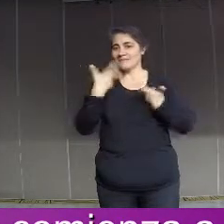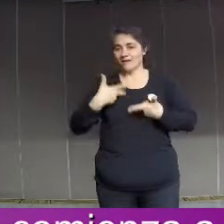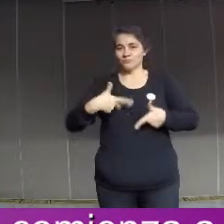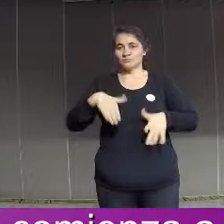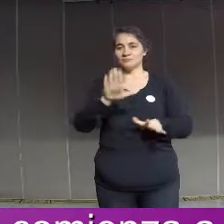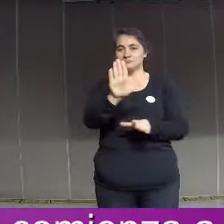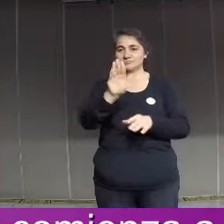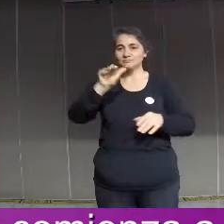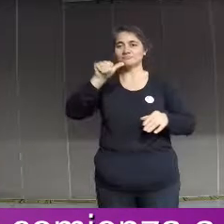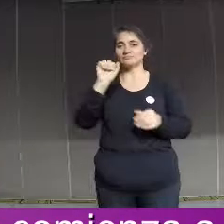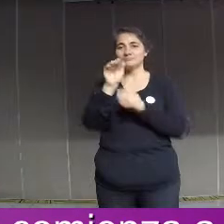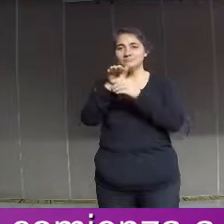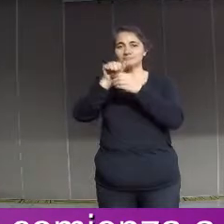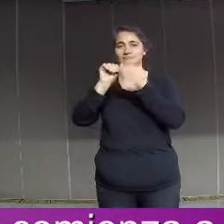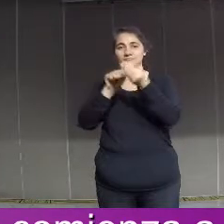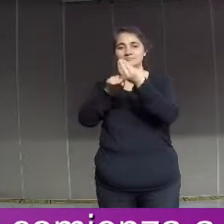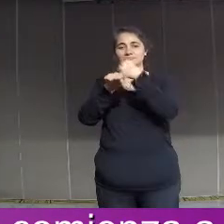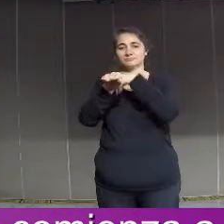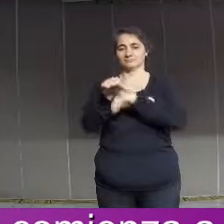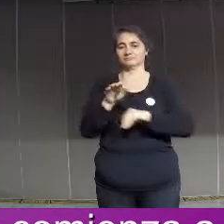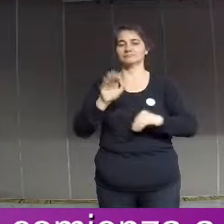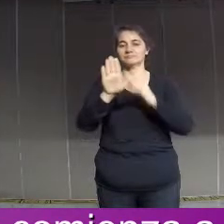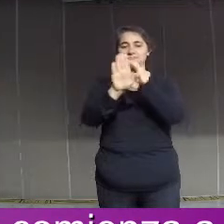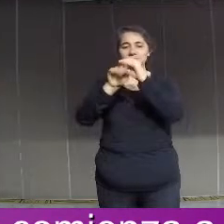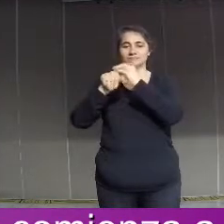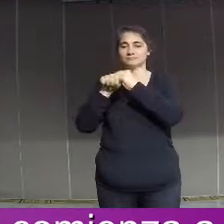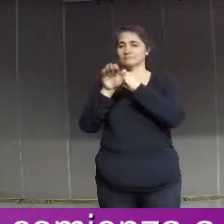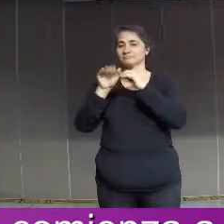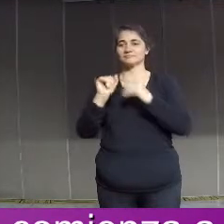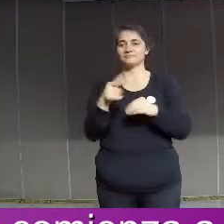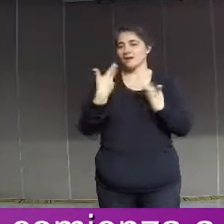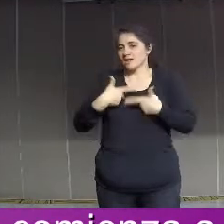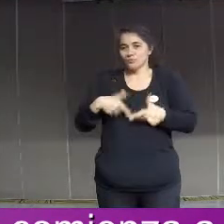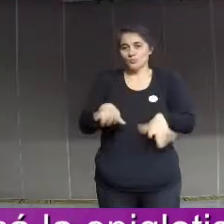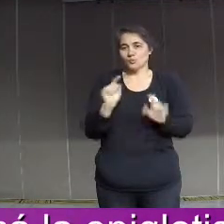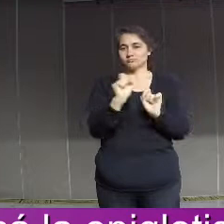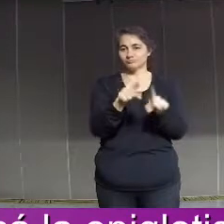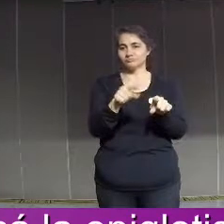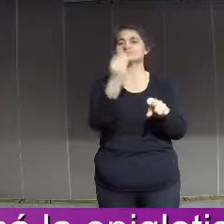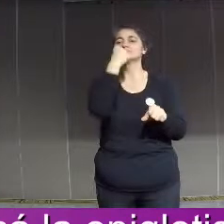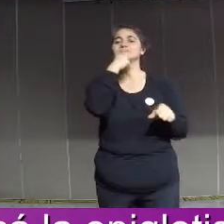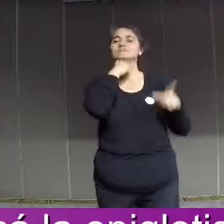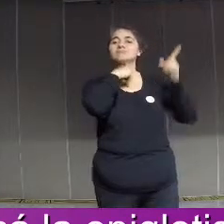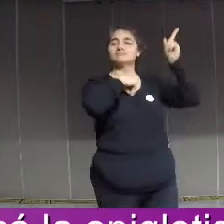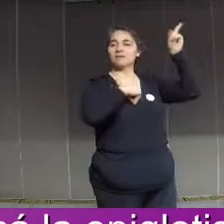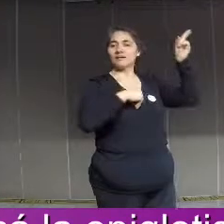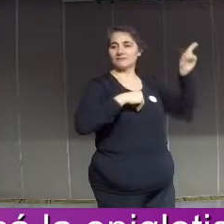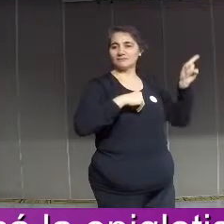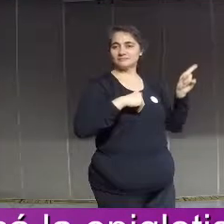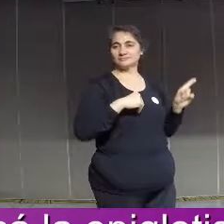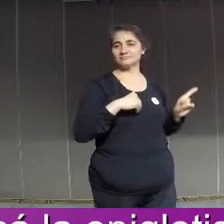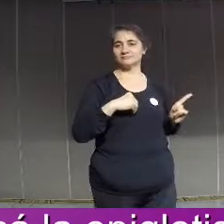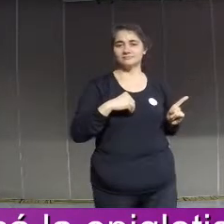¿Sí? Esto es el velo. Sube, genera... Acá está la primer válvula, que es los